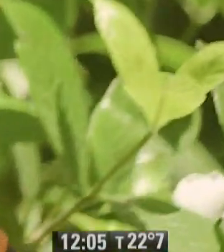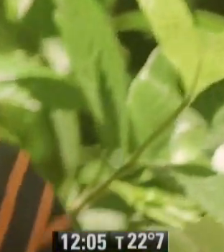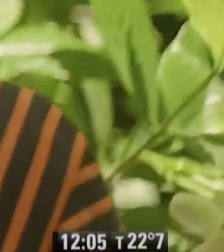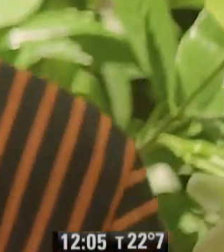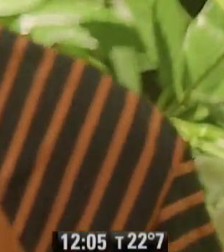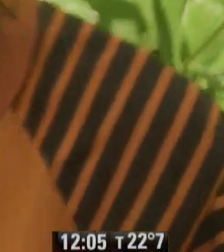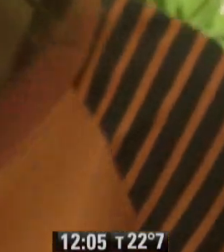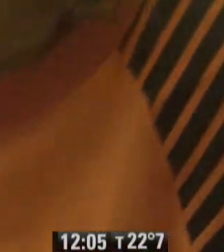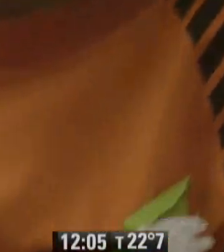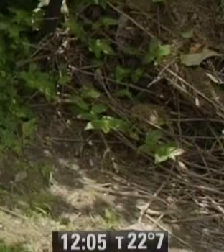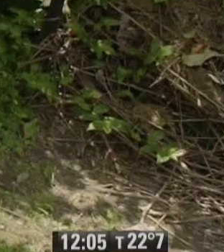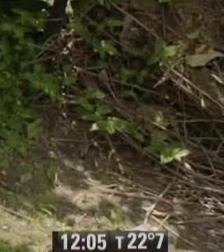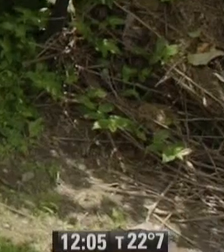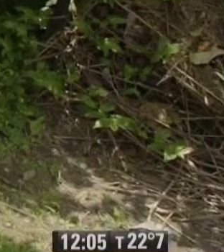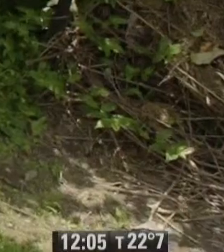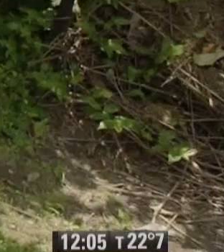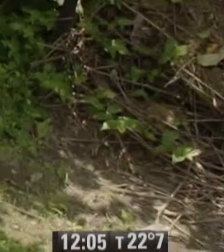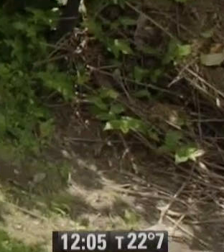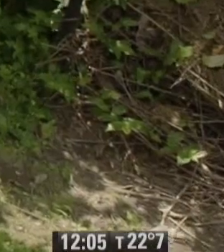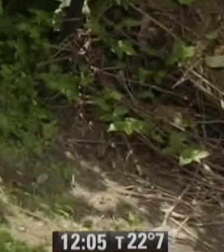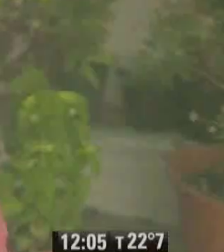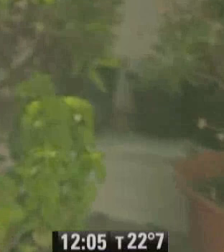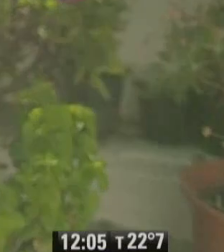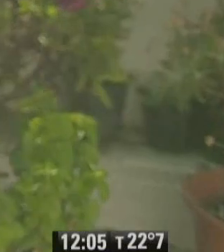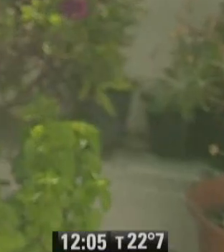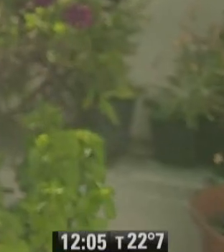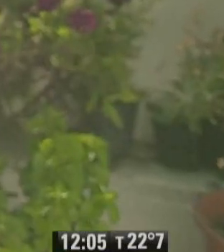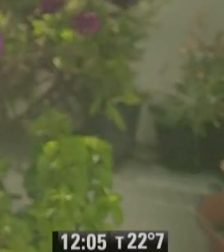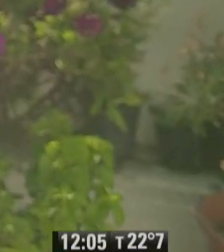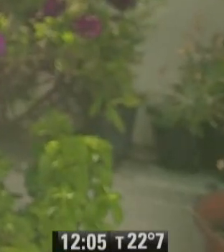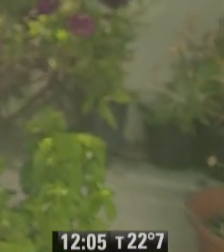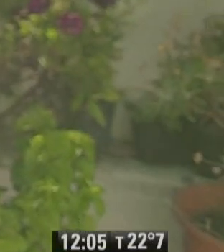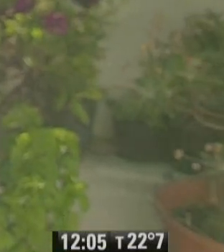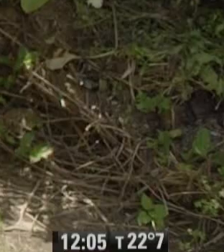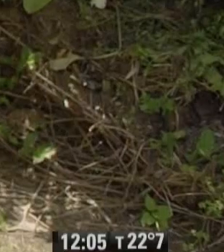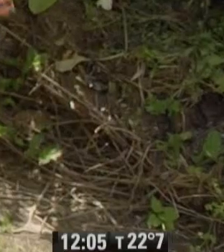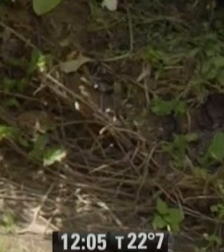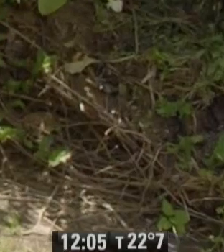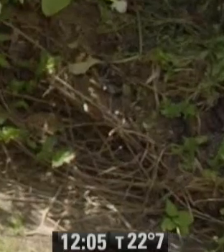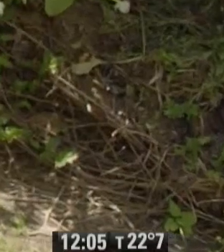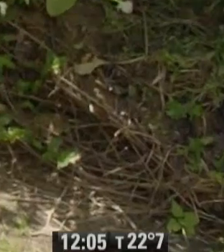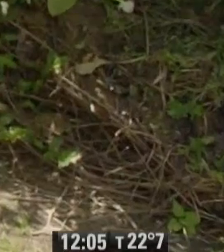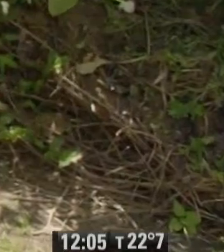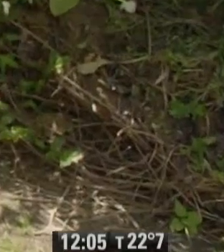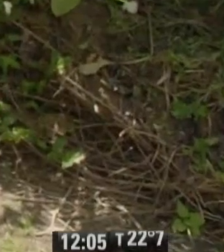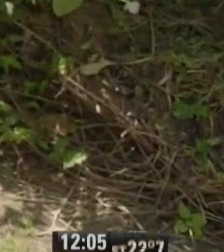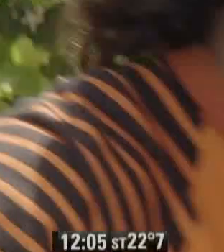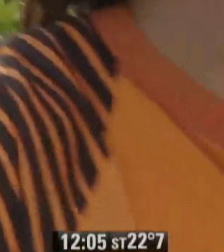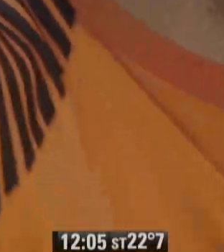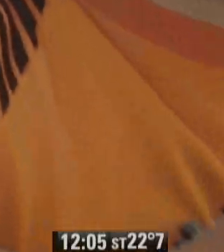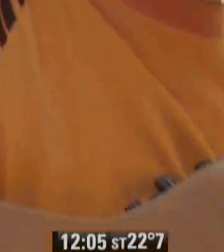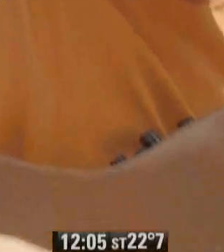sos mi amigo y te quiero tanto. Ven, juguemos uniendo nuestras